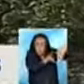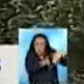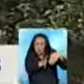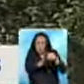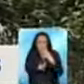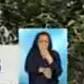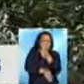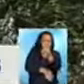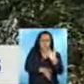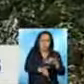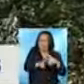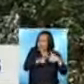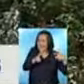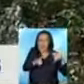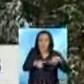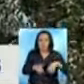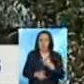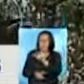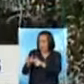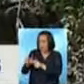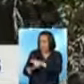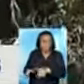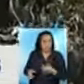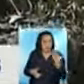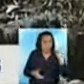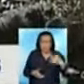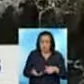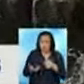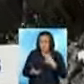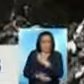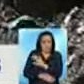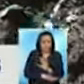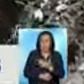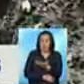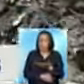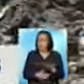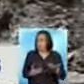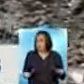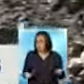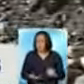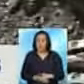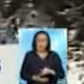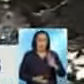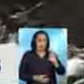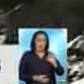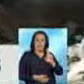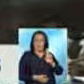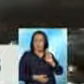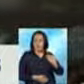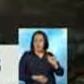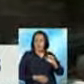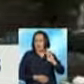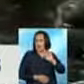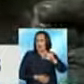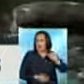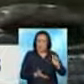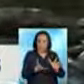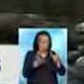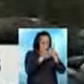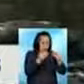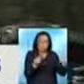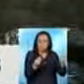personas de esta zona. Buenos días, buenas tardes, bienvenida a Latina. Barba Blanca lamentablemente ha